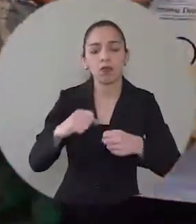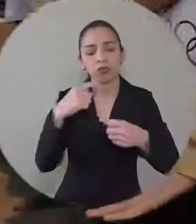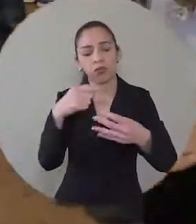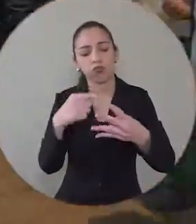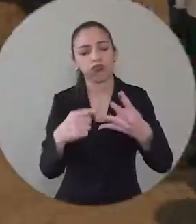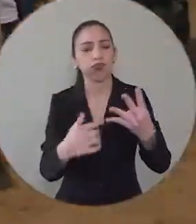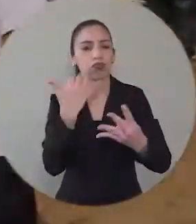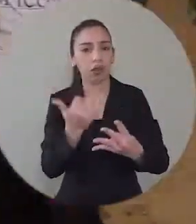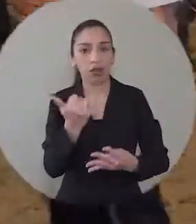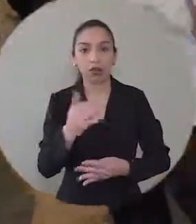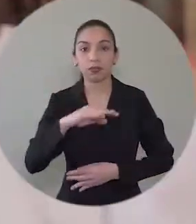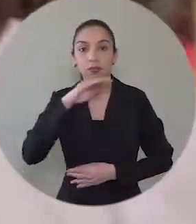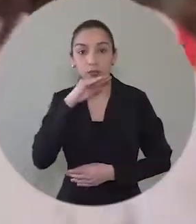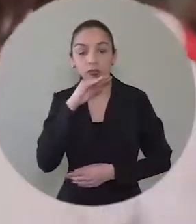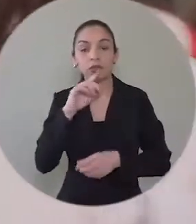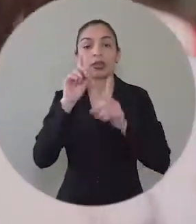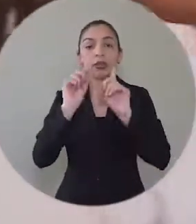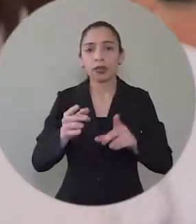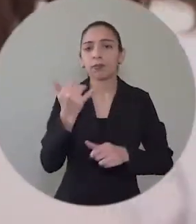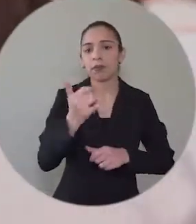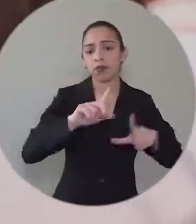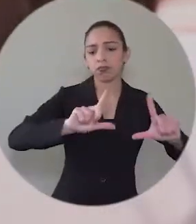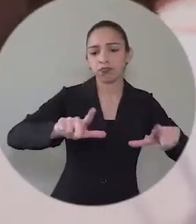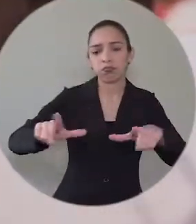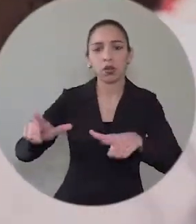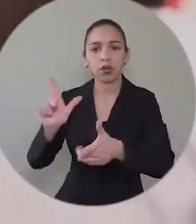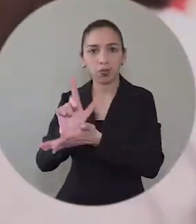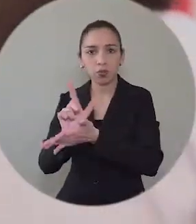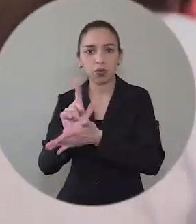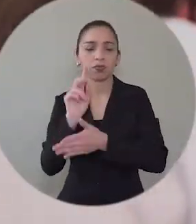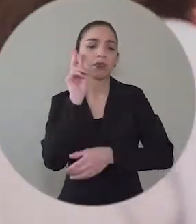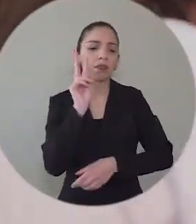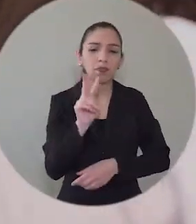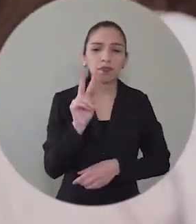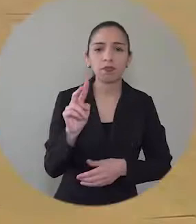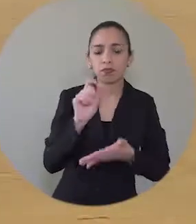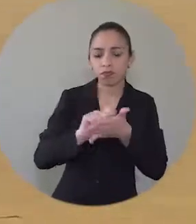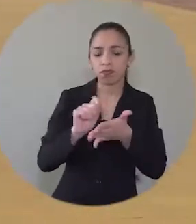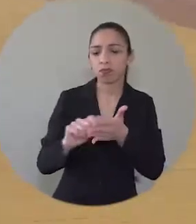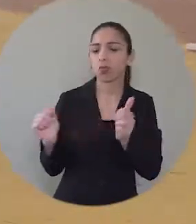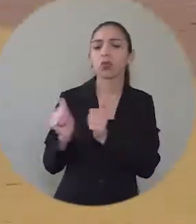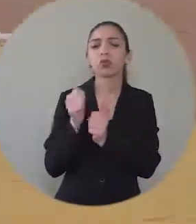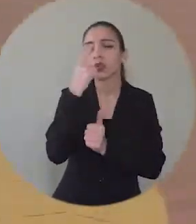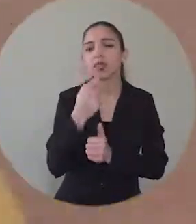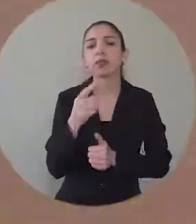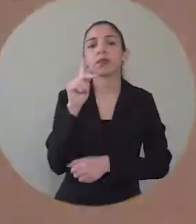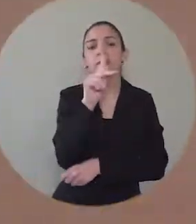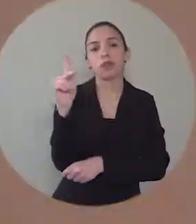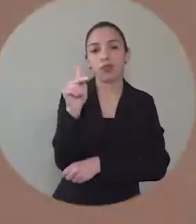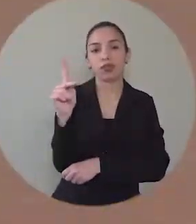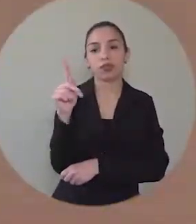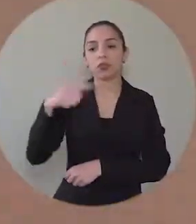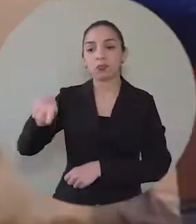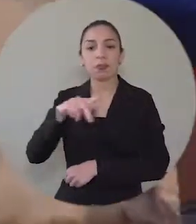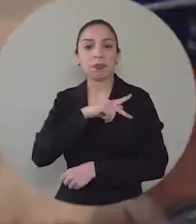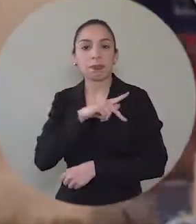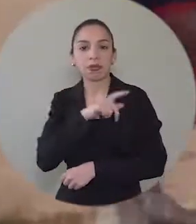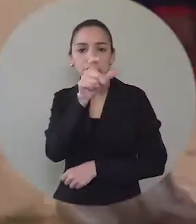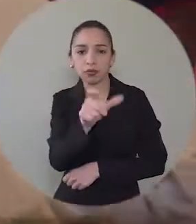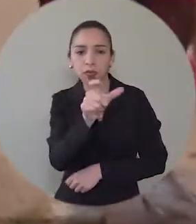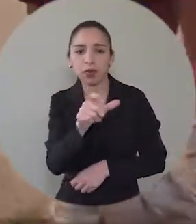país. Y hay varios estadios y lo que hacemos es analizamos junto con los profes personas que tengan como ciertos talentos